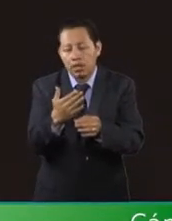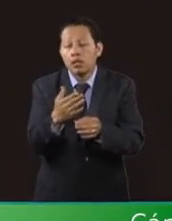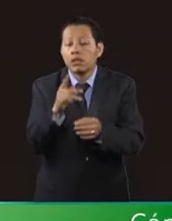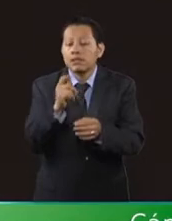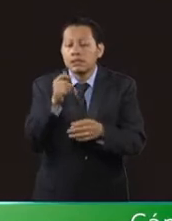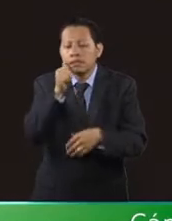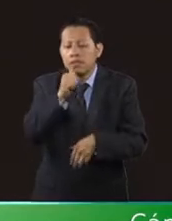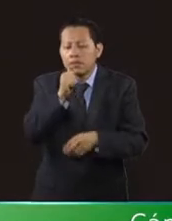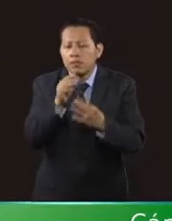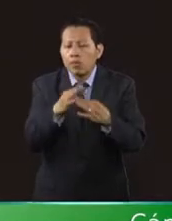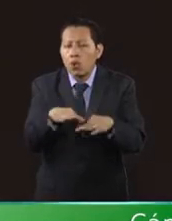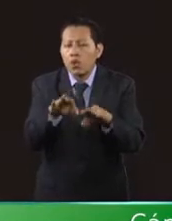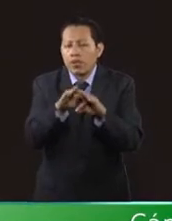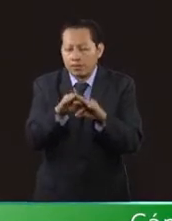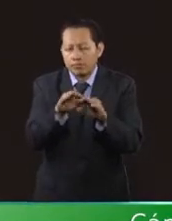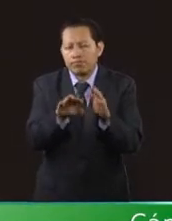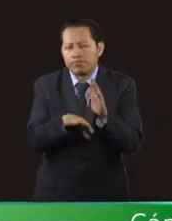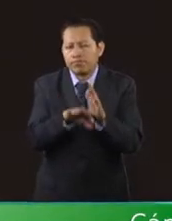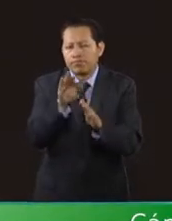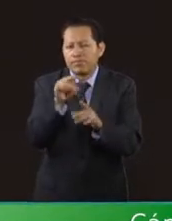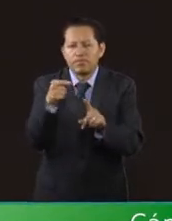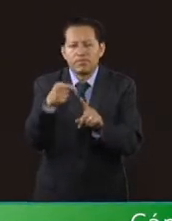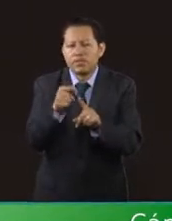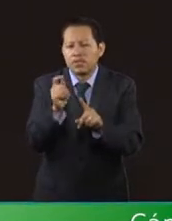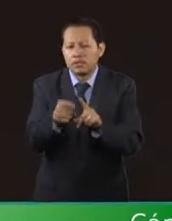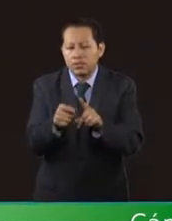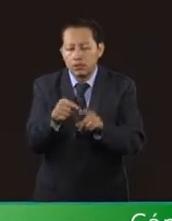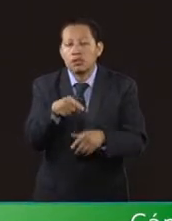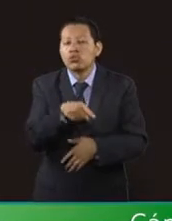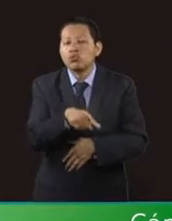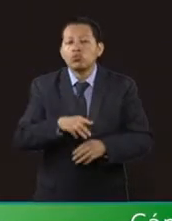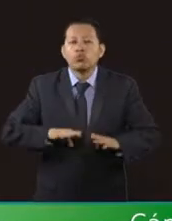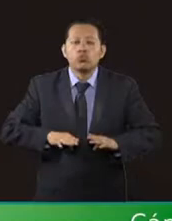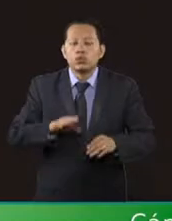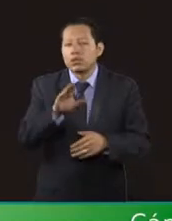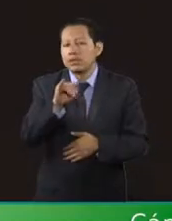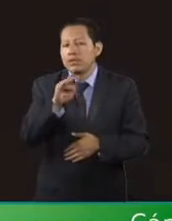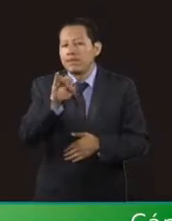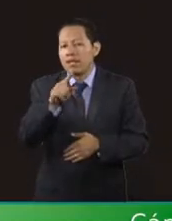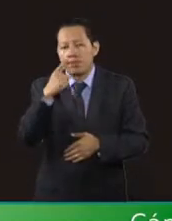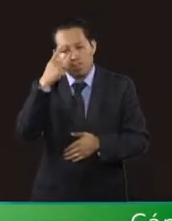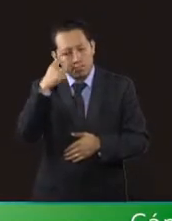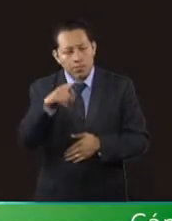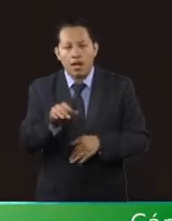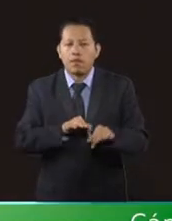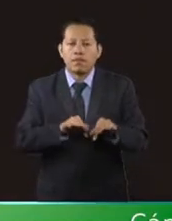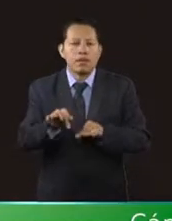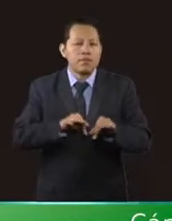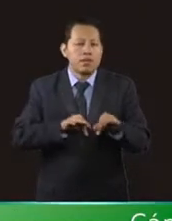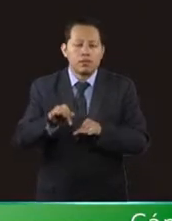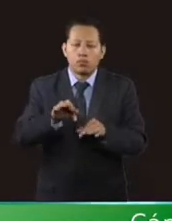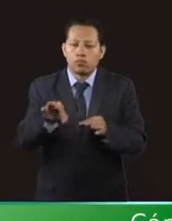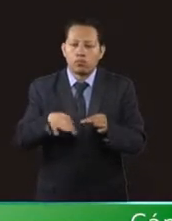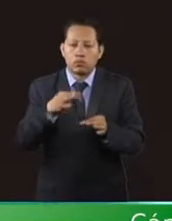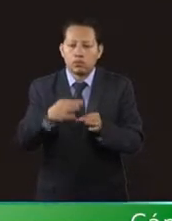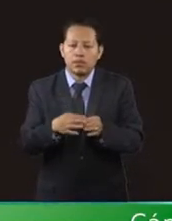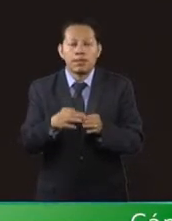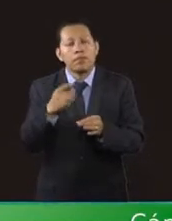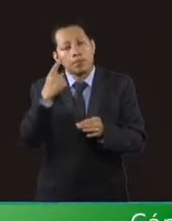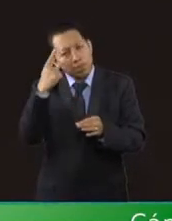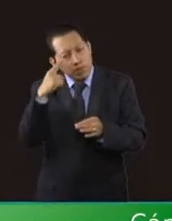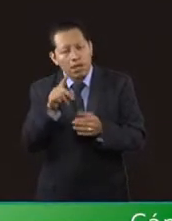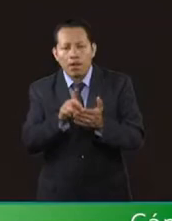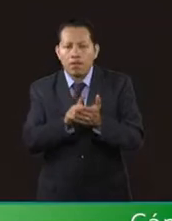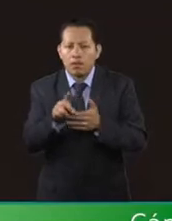teniendo en cuenta algo importante su carácter civil para desarrollar sus tareas en el cumplimiento de los derechos humanos